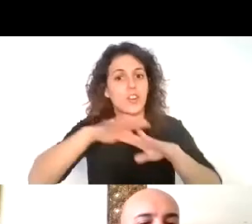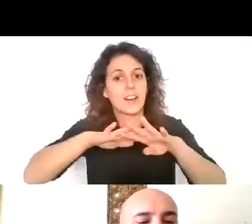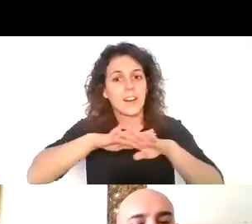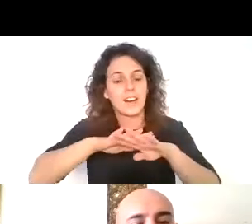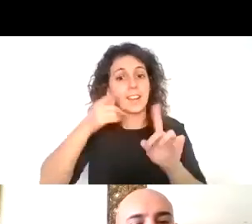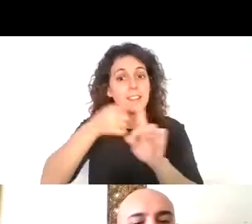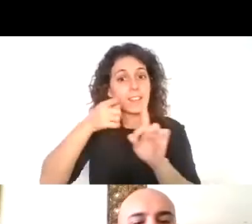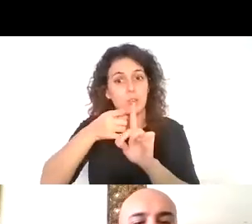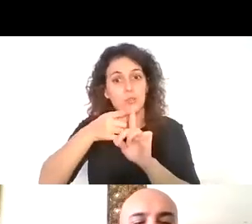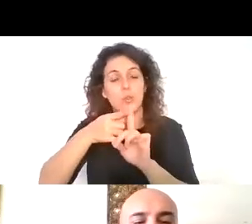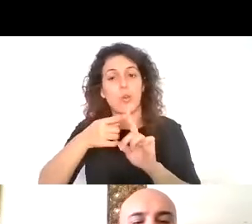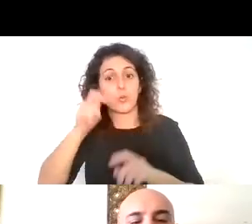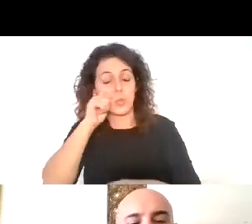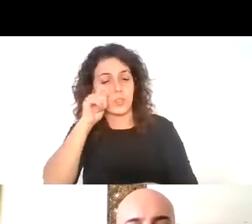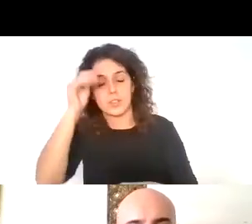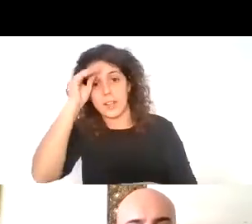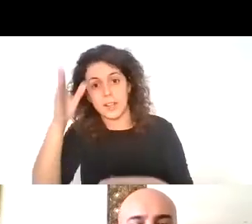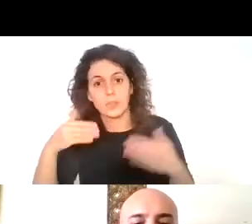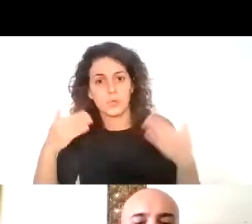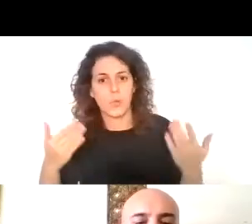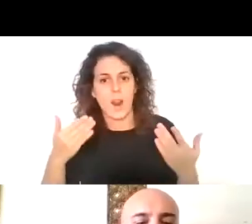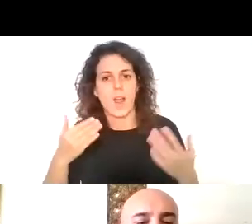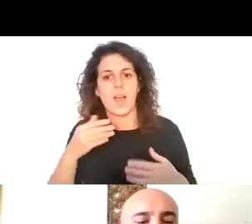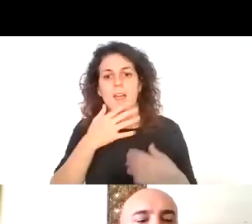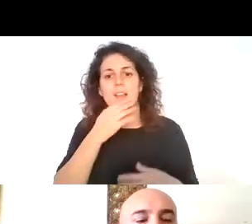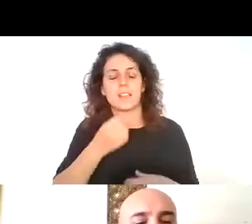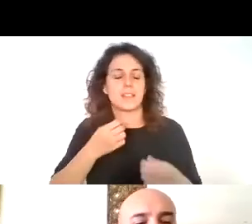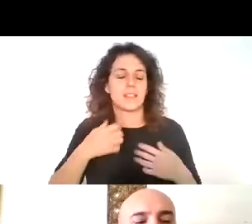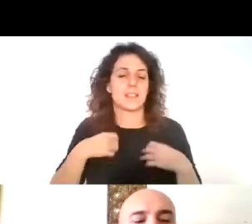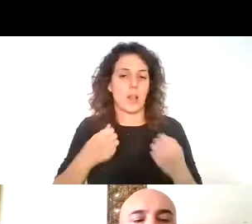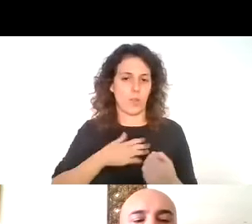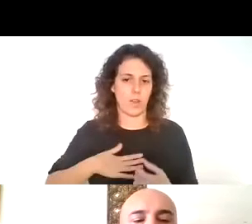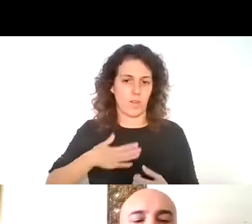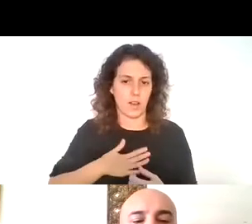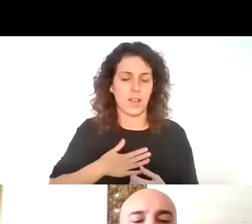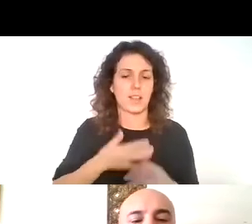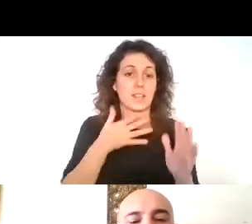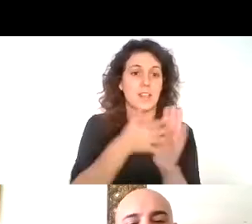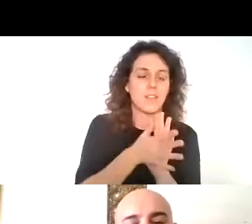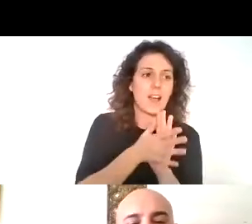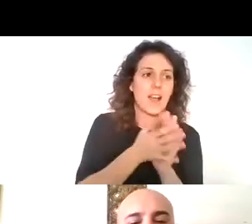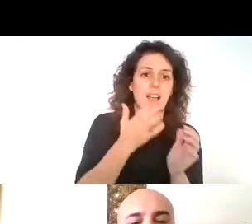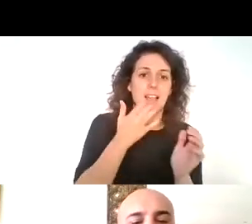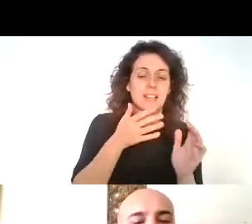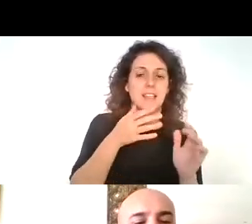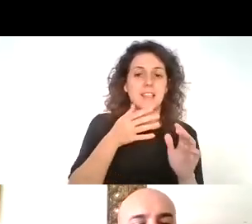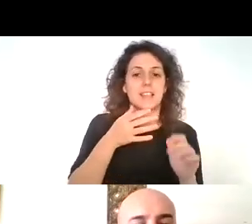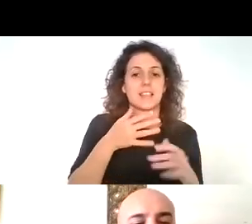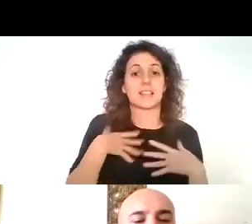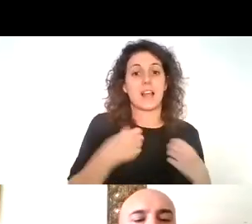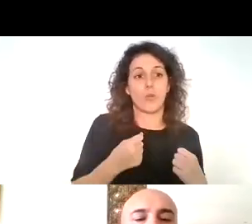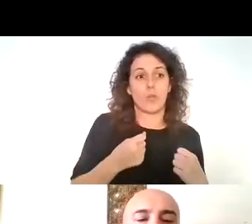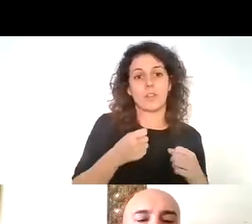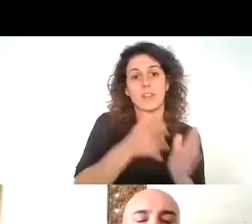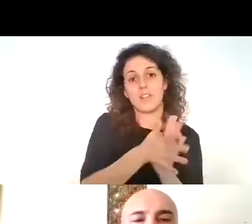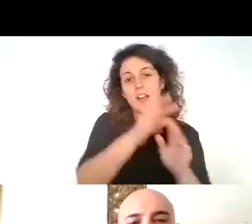turísticos inteligentes es la de saludable, entendiendo la salud no como la ausencia de enfermedad, sino la del cuidado físico